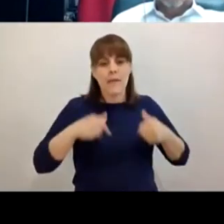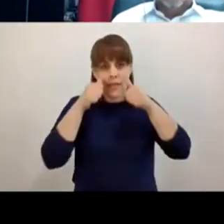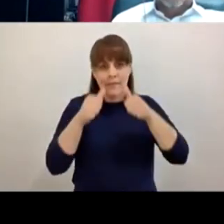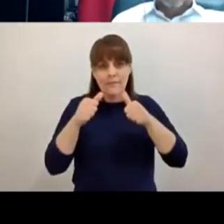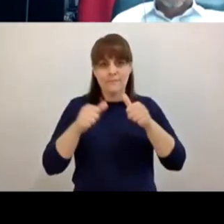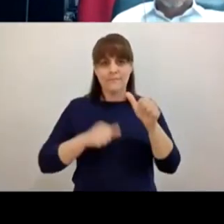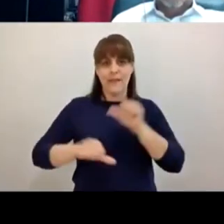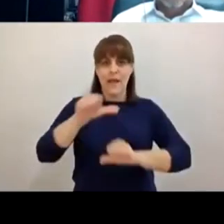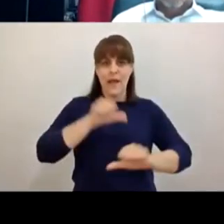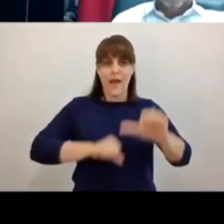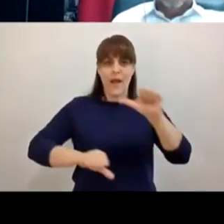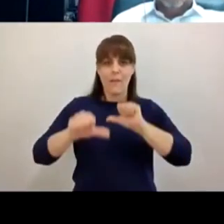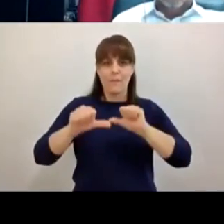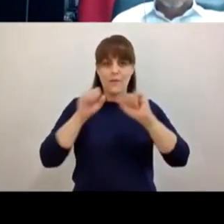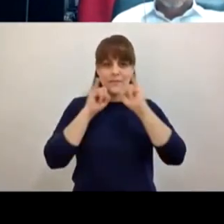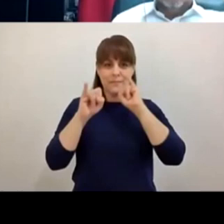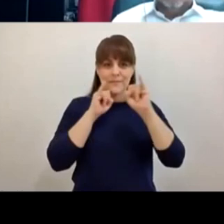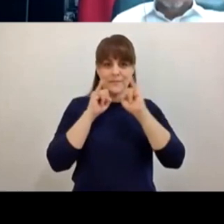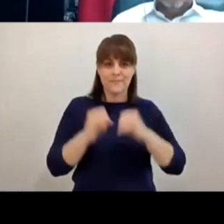todas y todos ustedes.